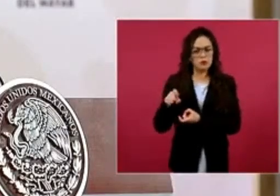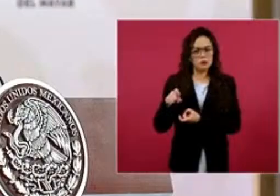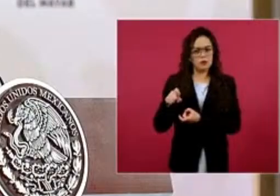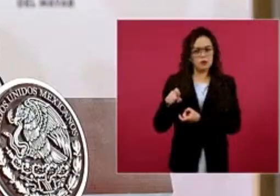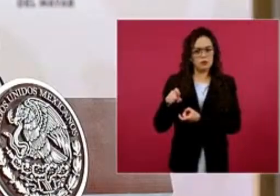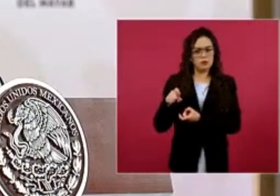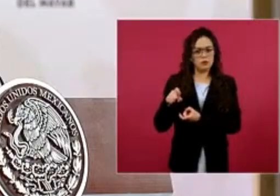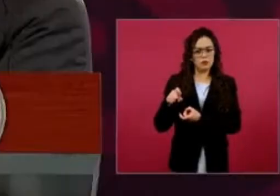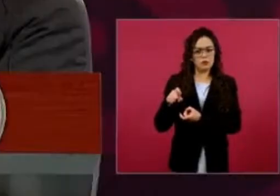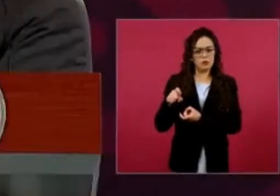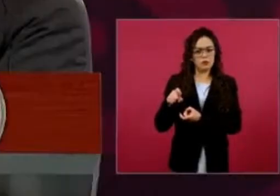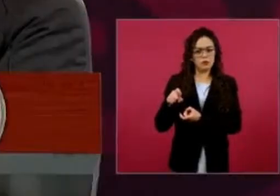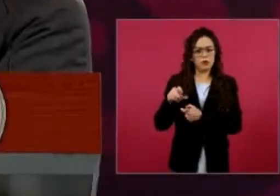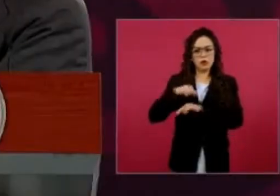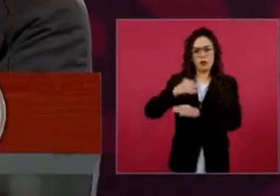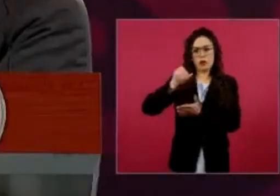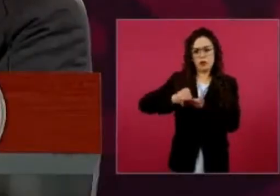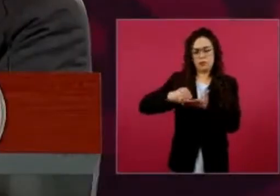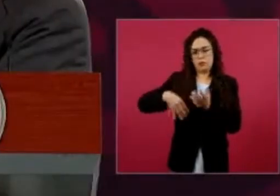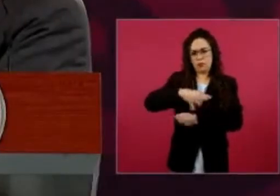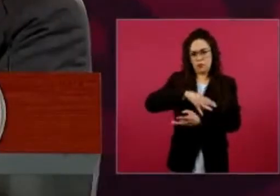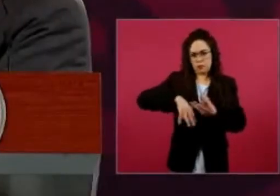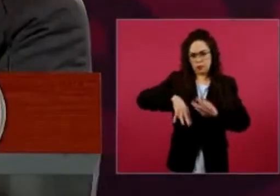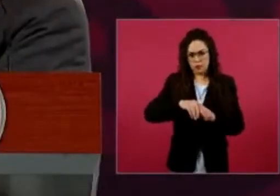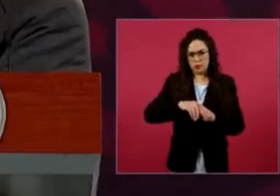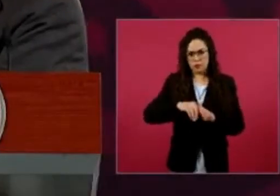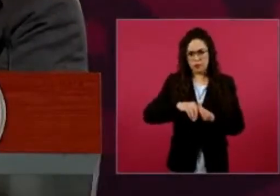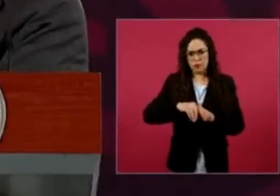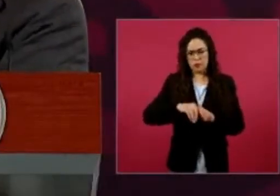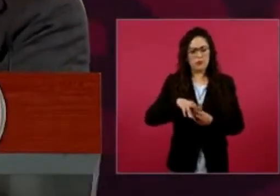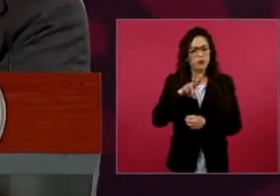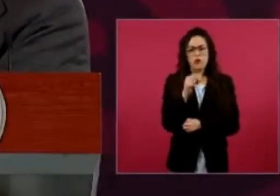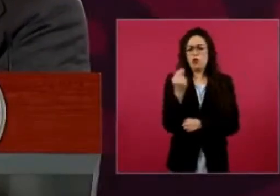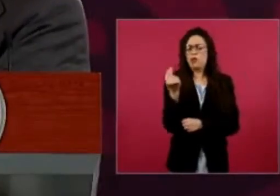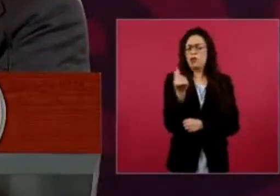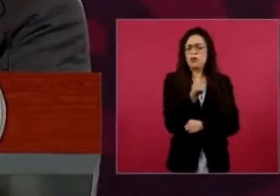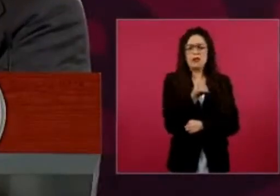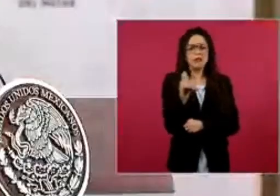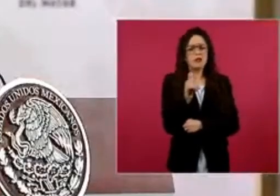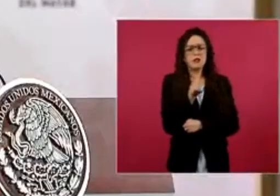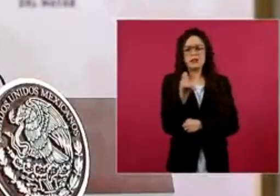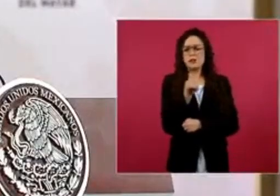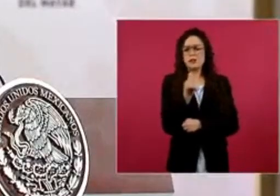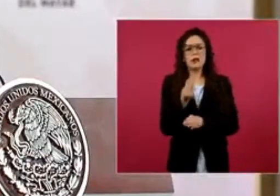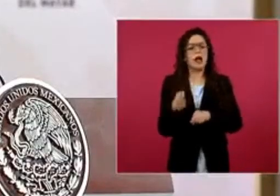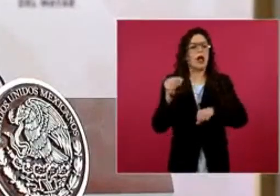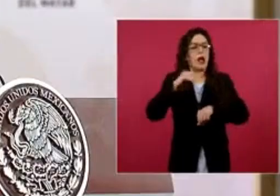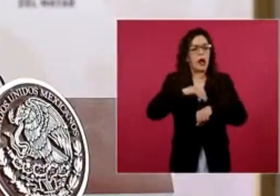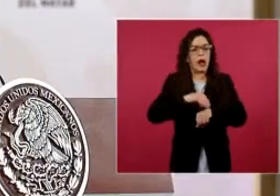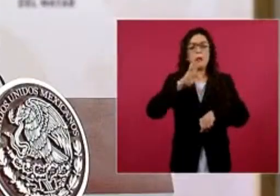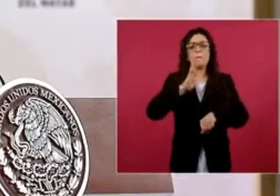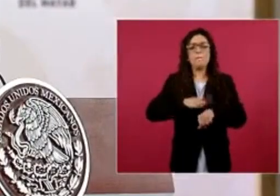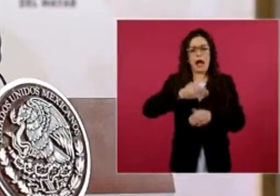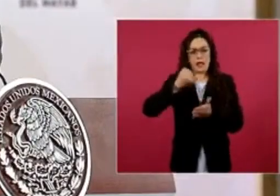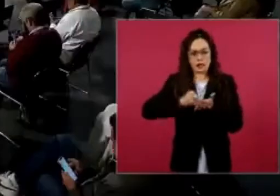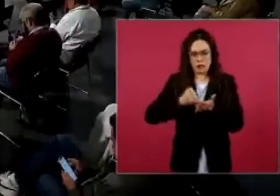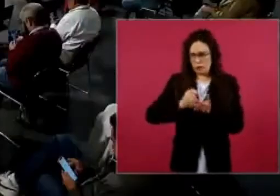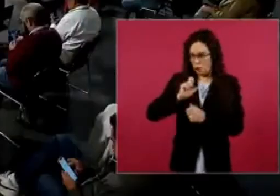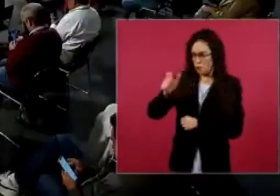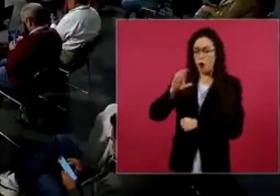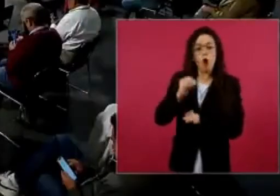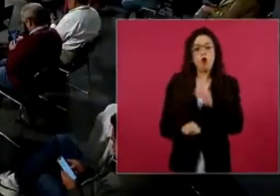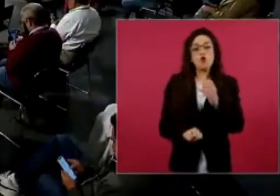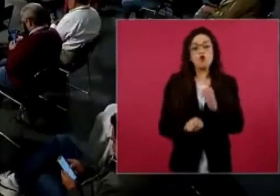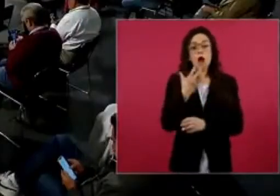de cobrar más impuestos o crear nuevos impuestos. A ver si tenemos